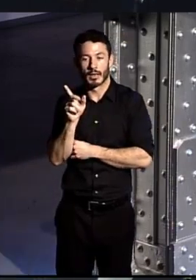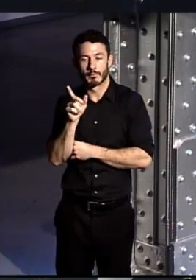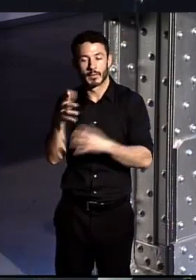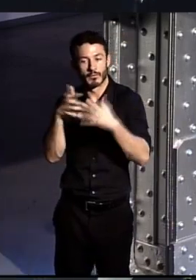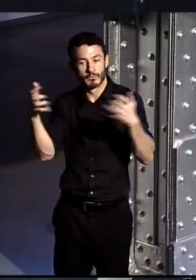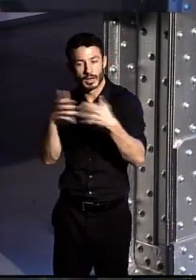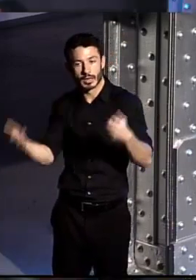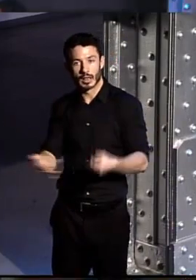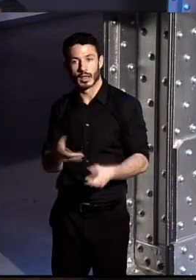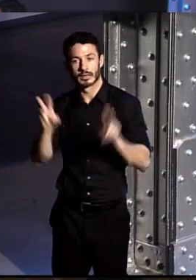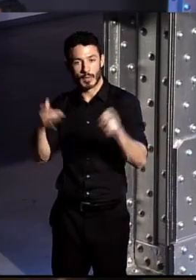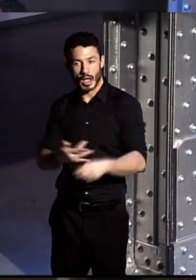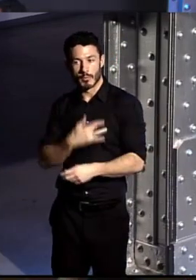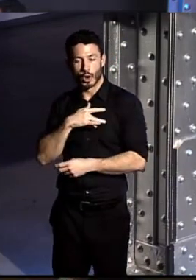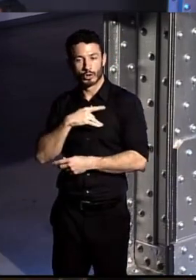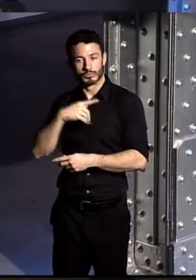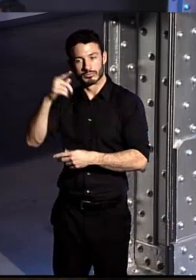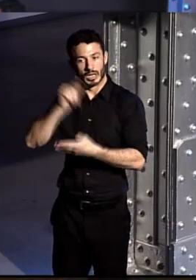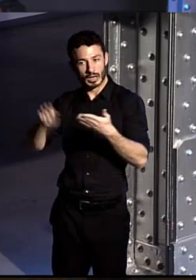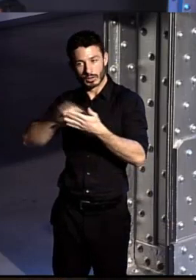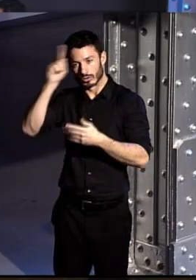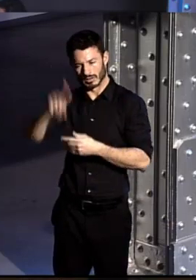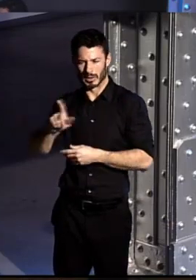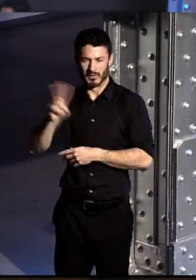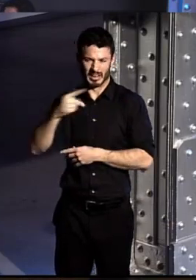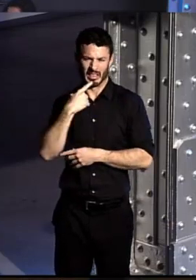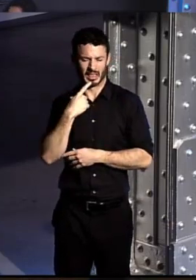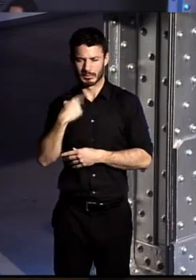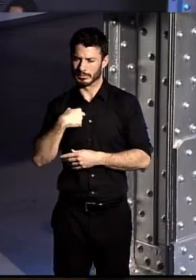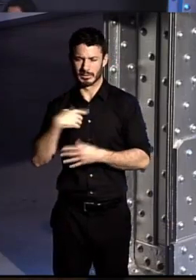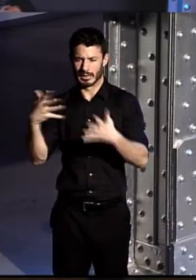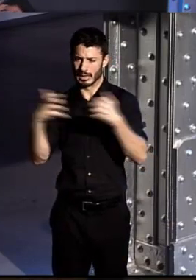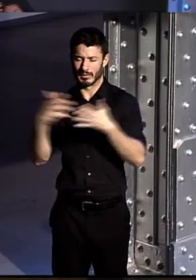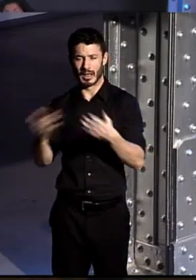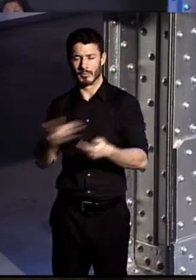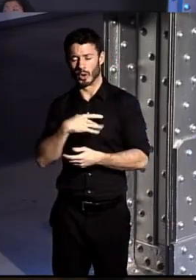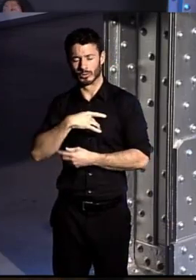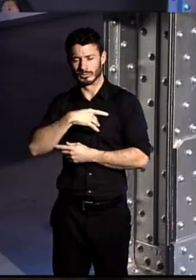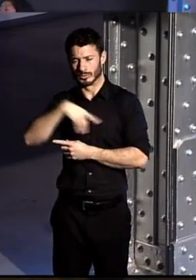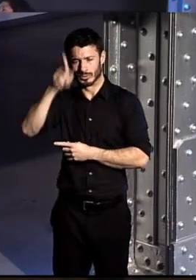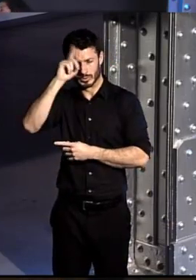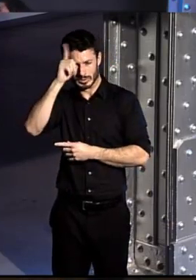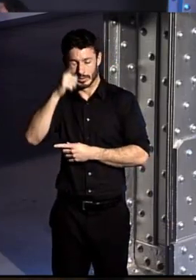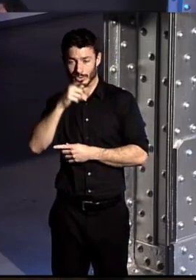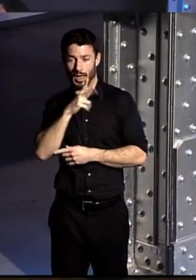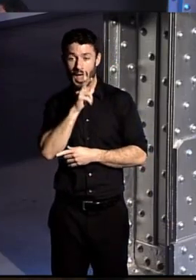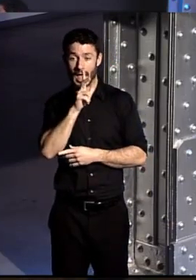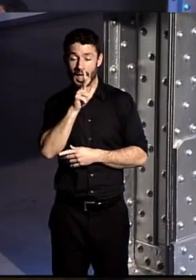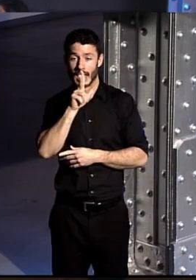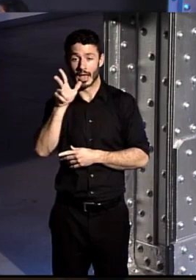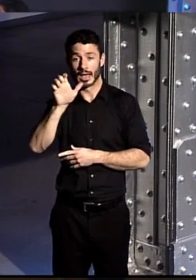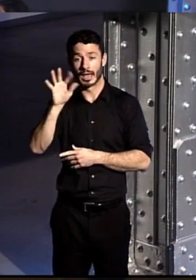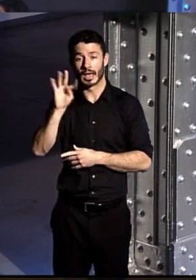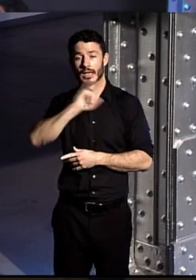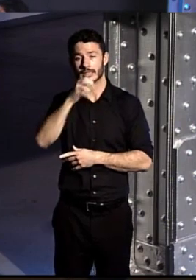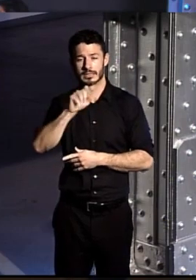estábamos hablando, porque él mismo lo reconoce en algún momento, que no se le da bien escribir palabras de amor, es lo que le contesta a Edsel, ¿verdad? Pero en